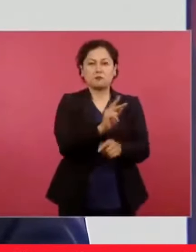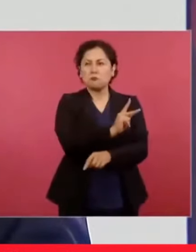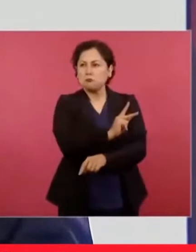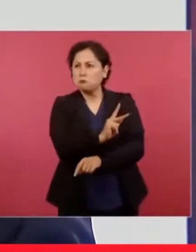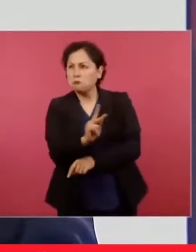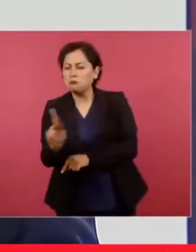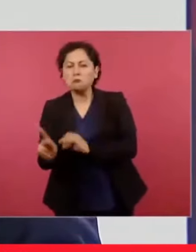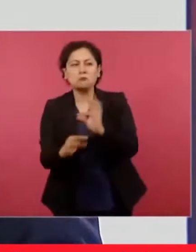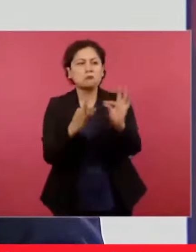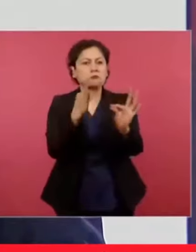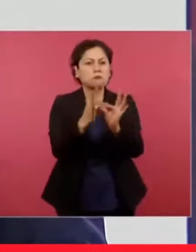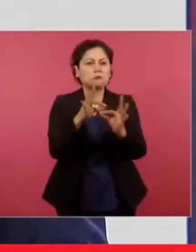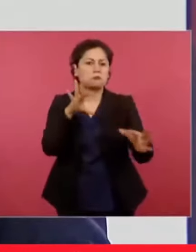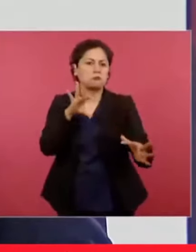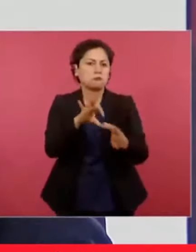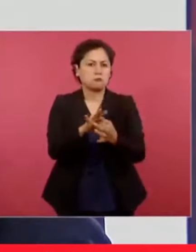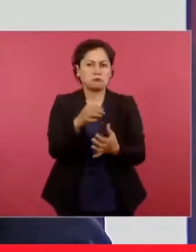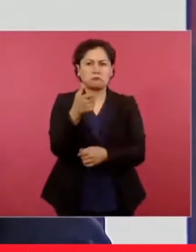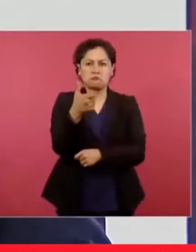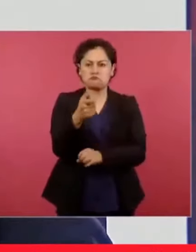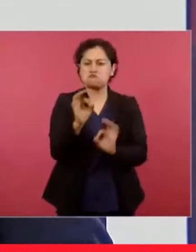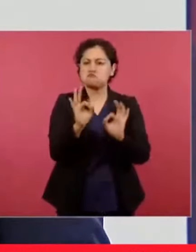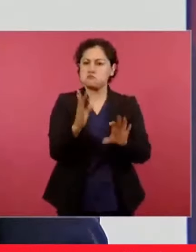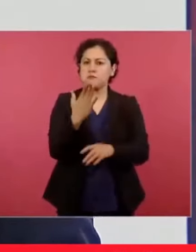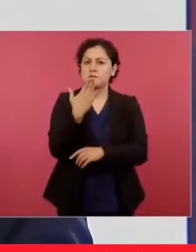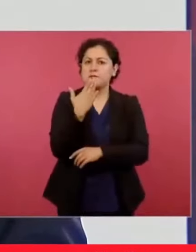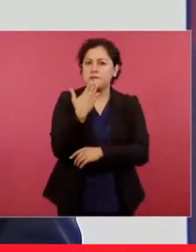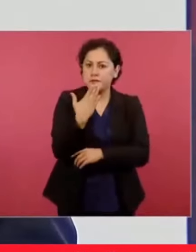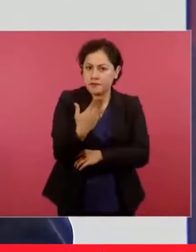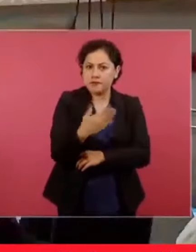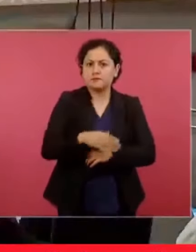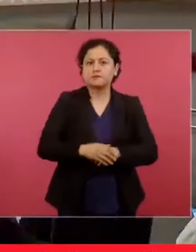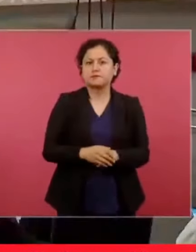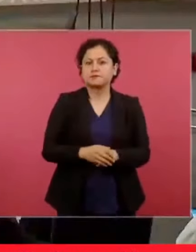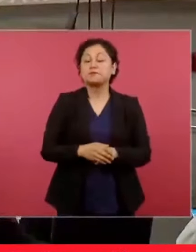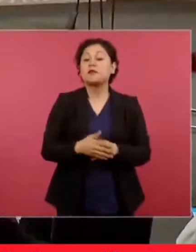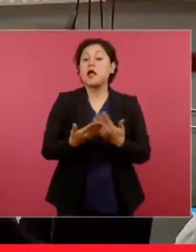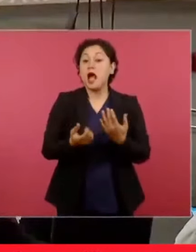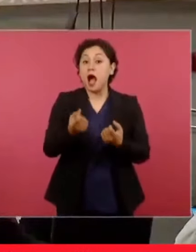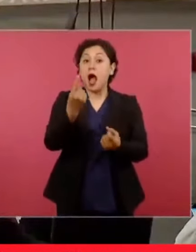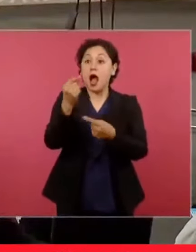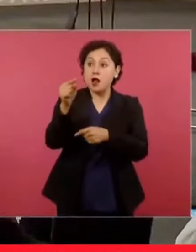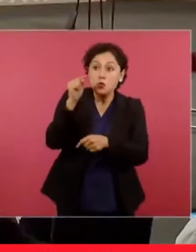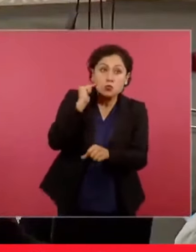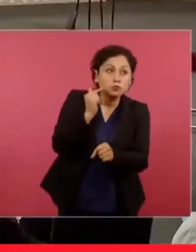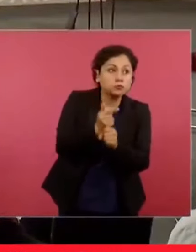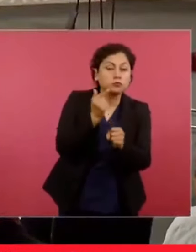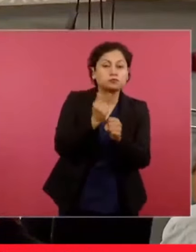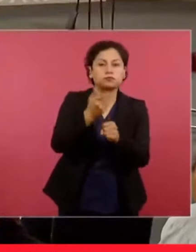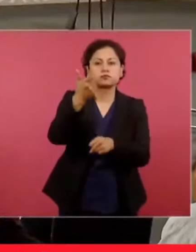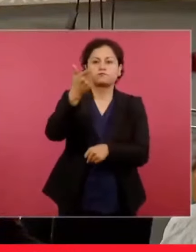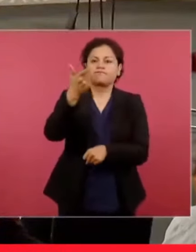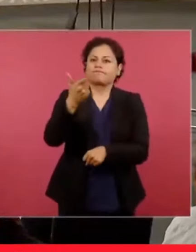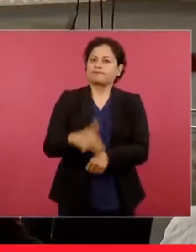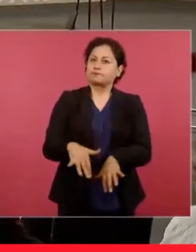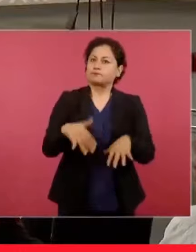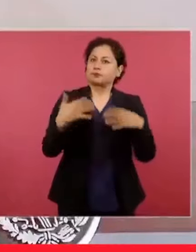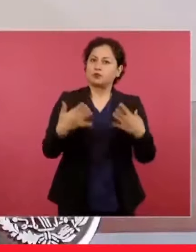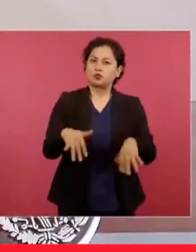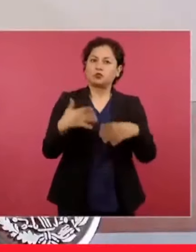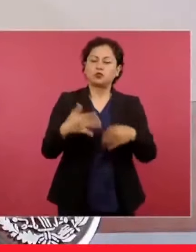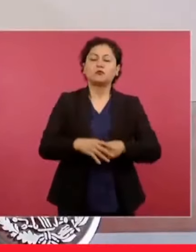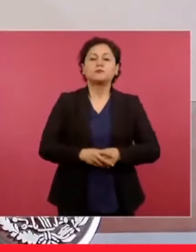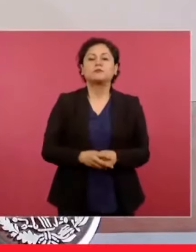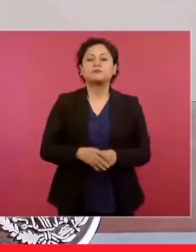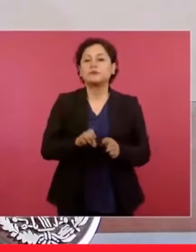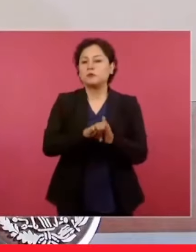esquema de precios o ofrecidos Y estos fueron los correctos o inclusive estuvieron por debajo del precio máximo en su respectiva región